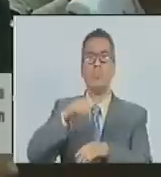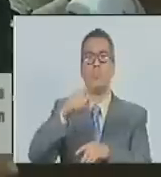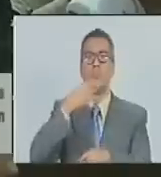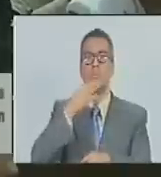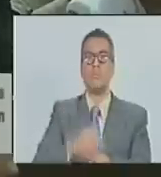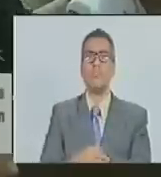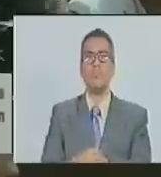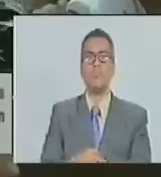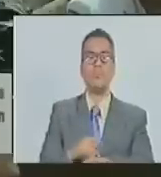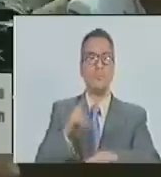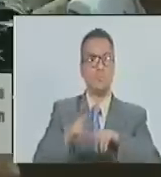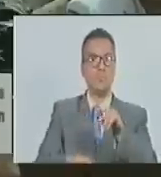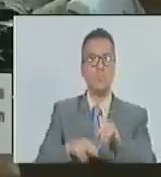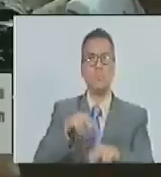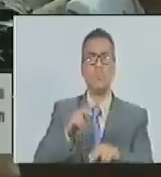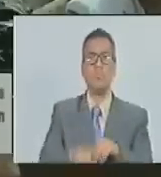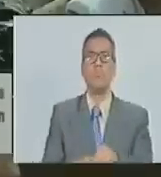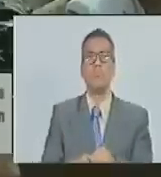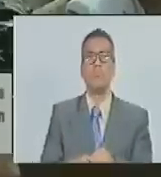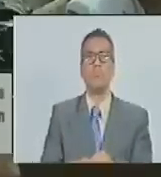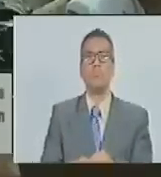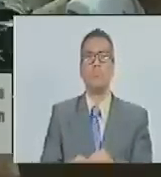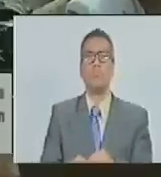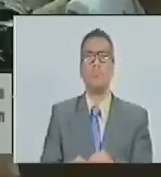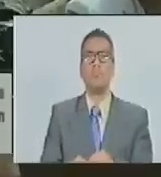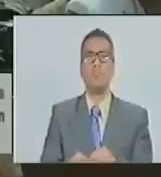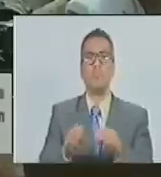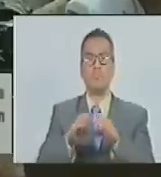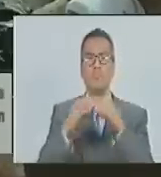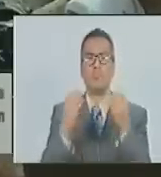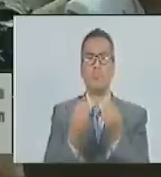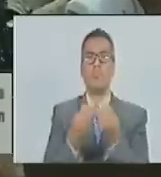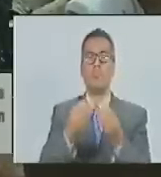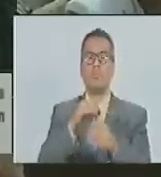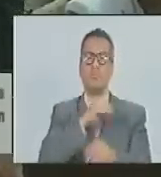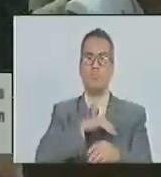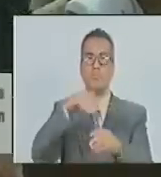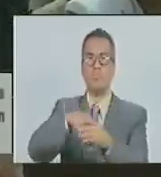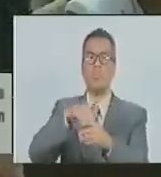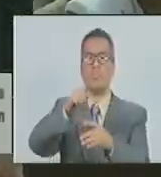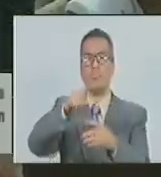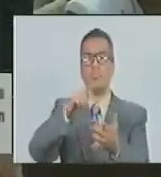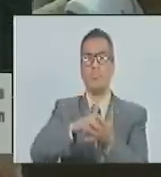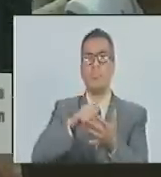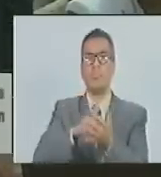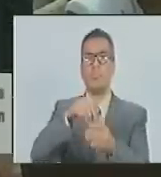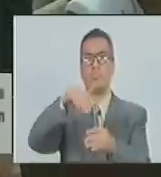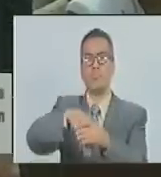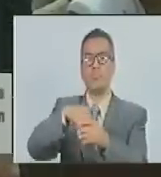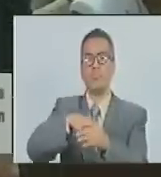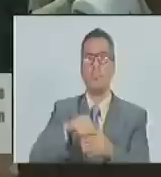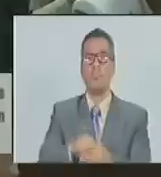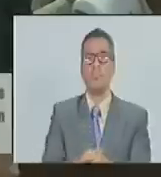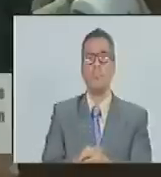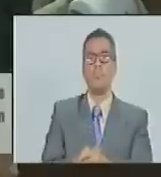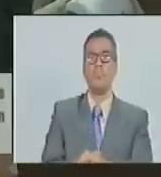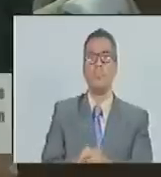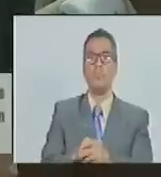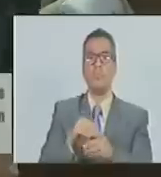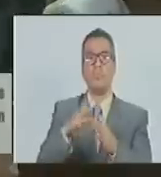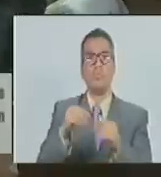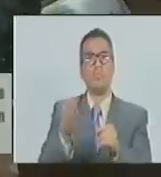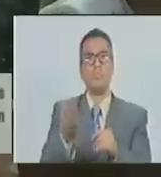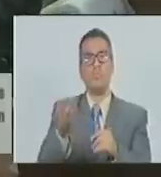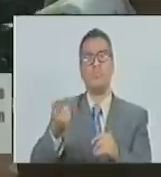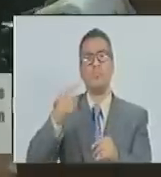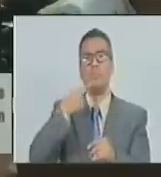obviamente, a conformar el comité de postulaciones electorales, viendo la importancia que